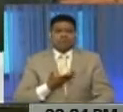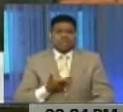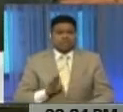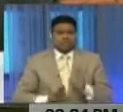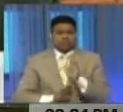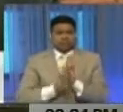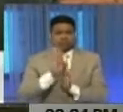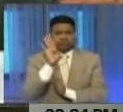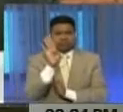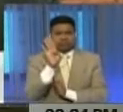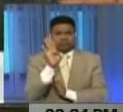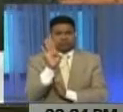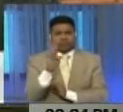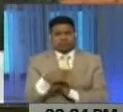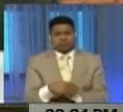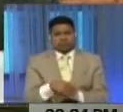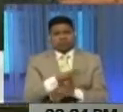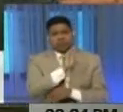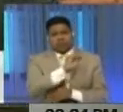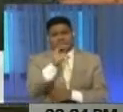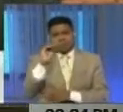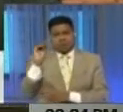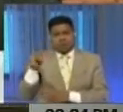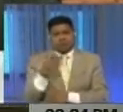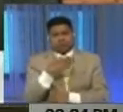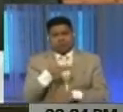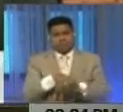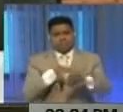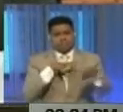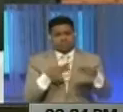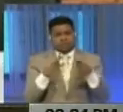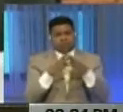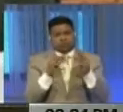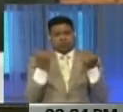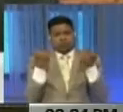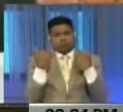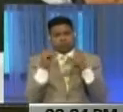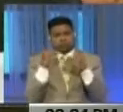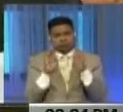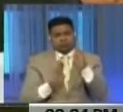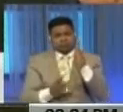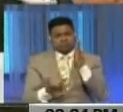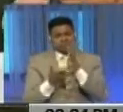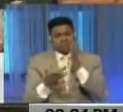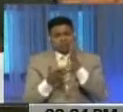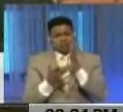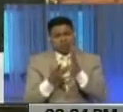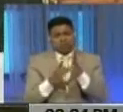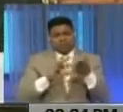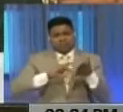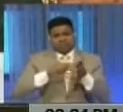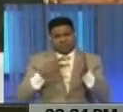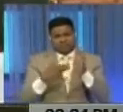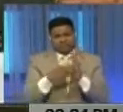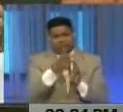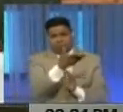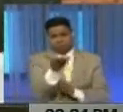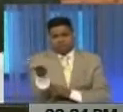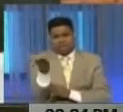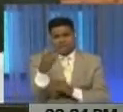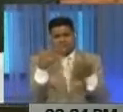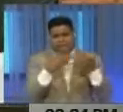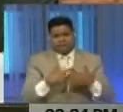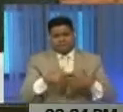progresar convocando el mayor nivel de desarrollo tecnológico del mundo que representan ustedes, empresas